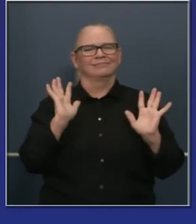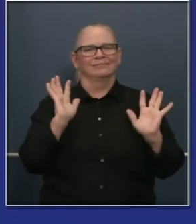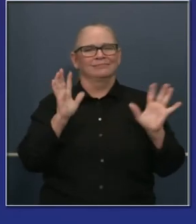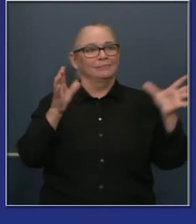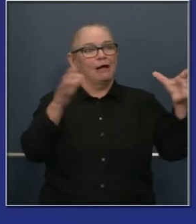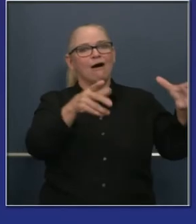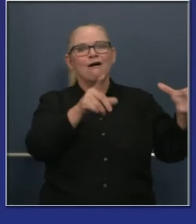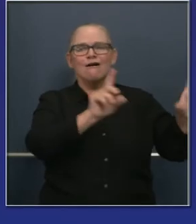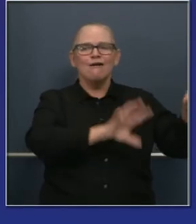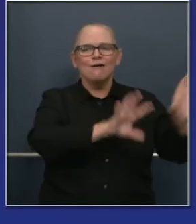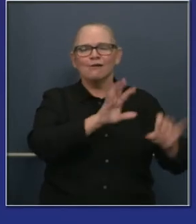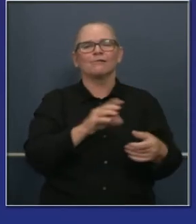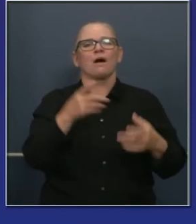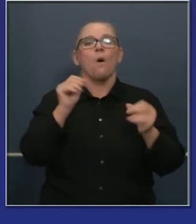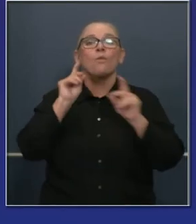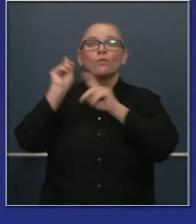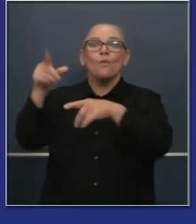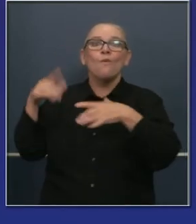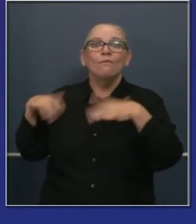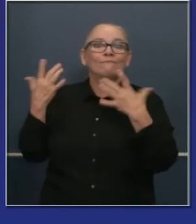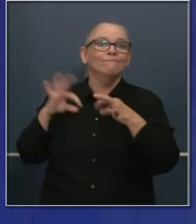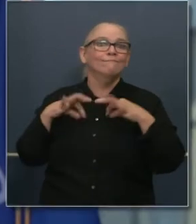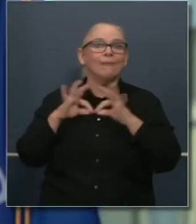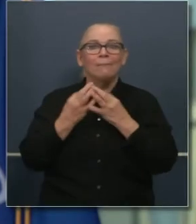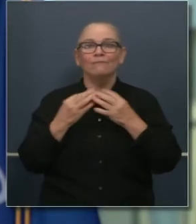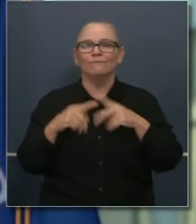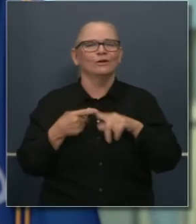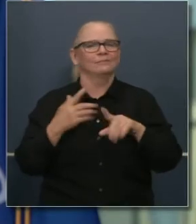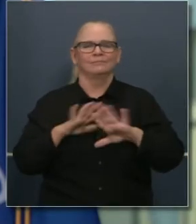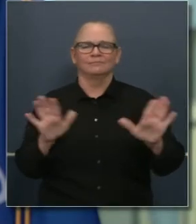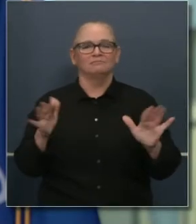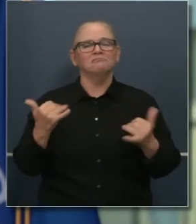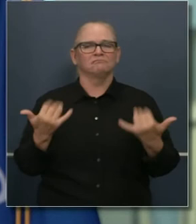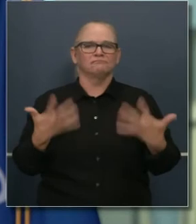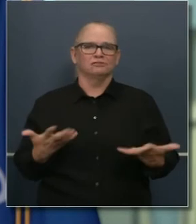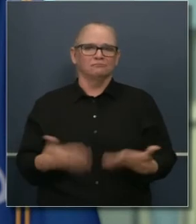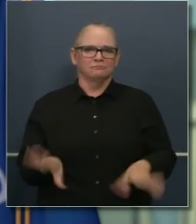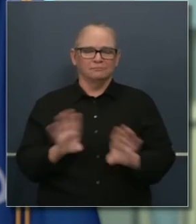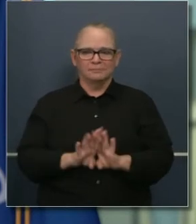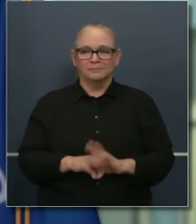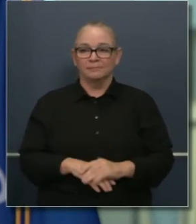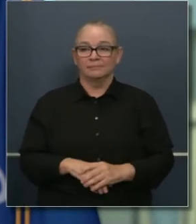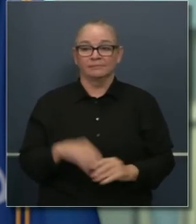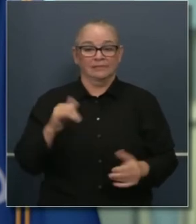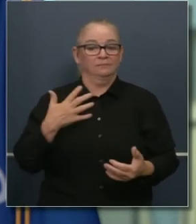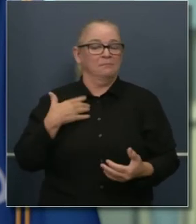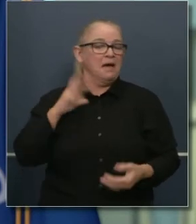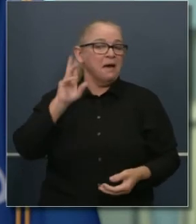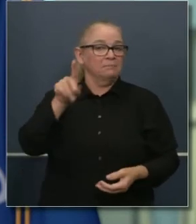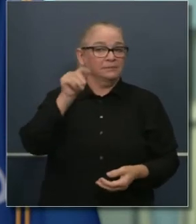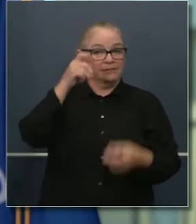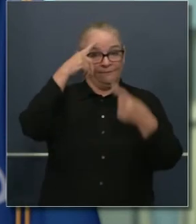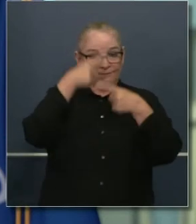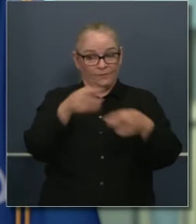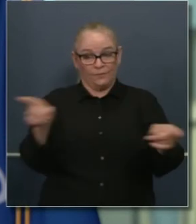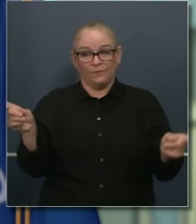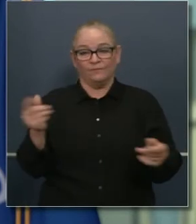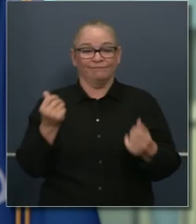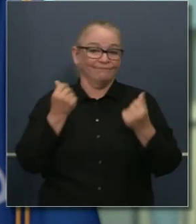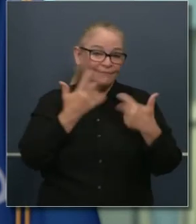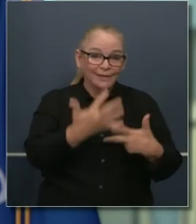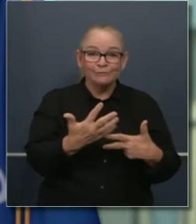las cosas que todos nosotros tenemos que hacer durante el día eso es todo esa es la reseña en cuanto a los